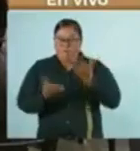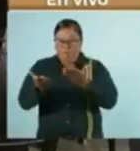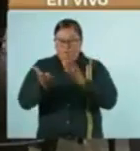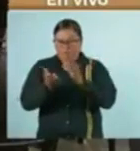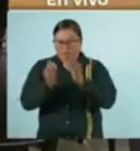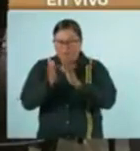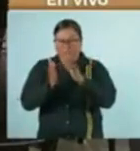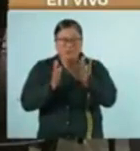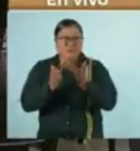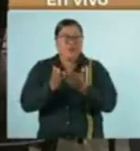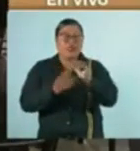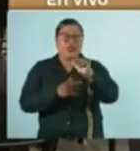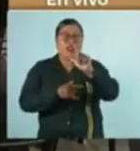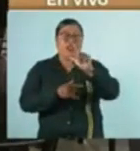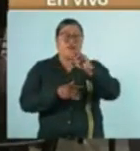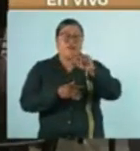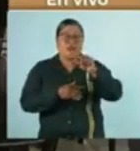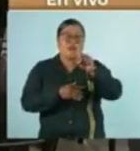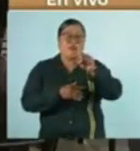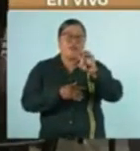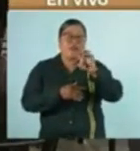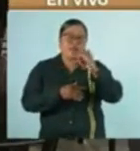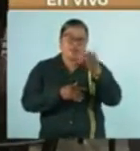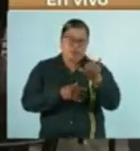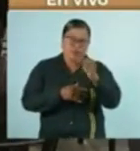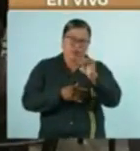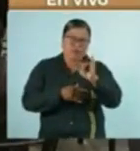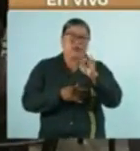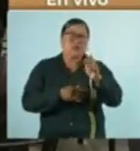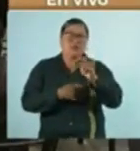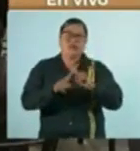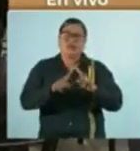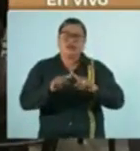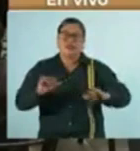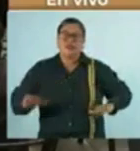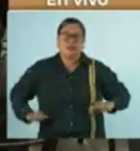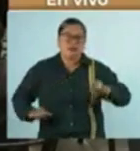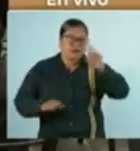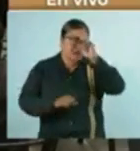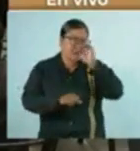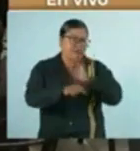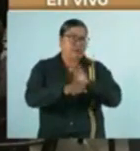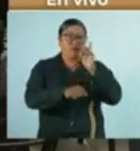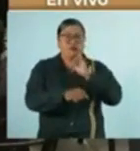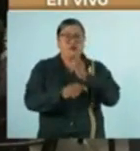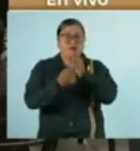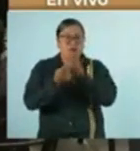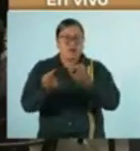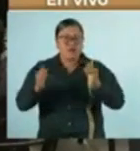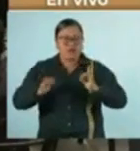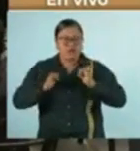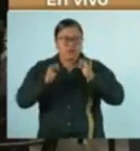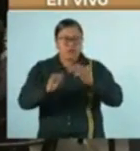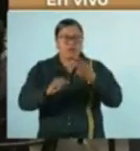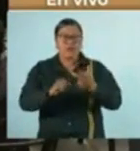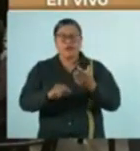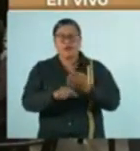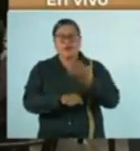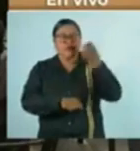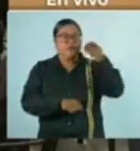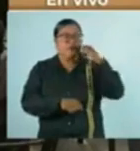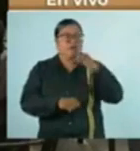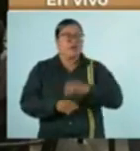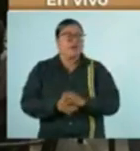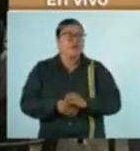Ma Daisy Bautista Ramos nos va a dar un informe de las acciones en beneficio de las niñas, niños y adolescentes del estado